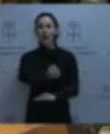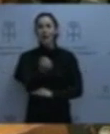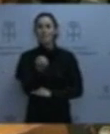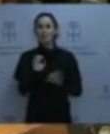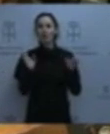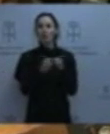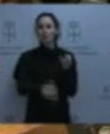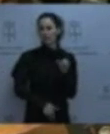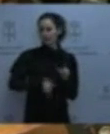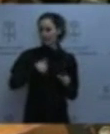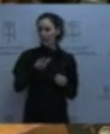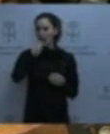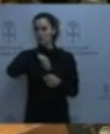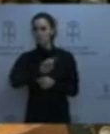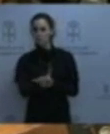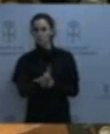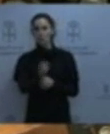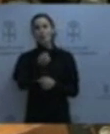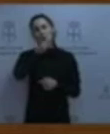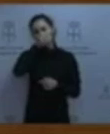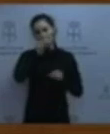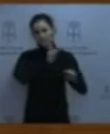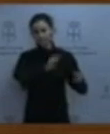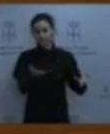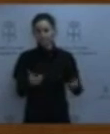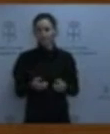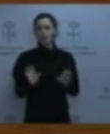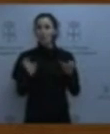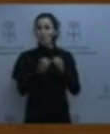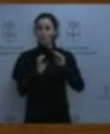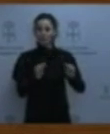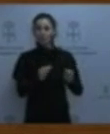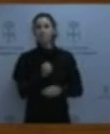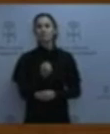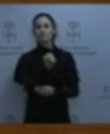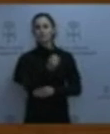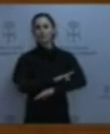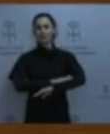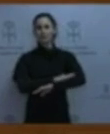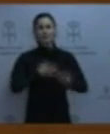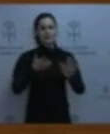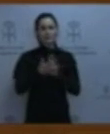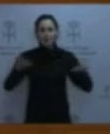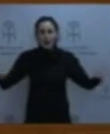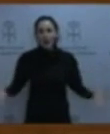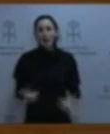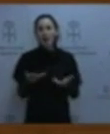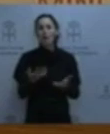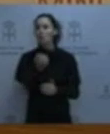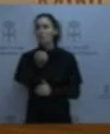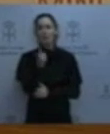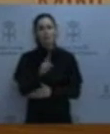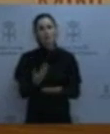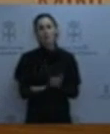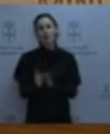Junta General, menos uno, el Grupo Socialista. El grupo que precisamente apoya al Gobierno es el único que no promueve esta proposición no de ley,